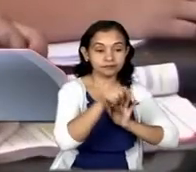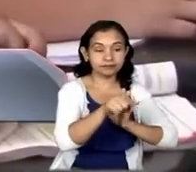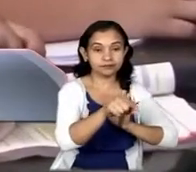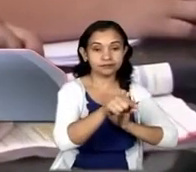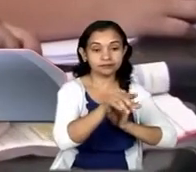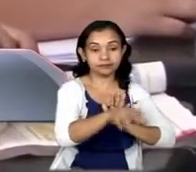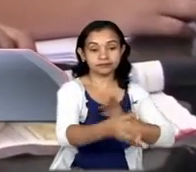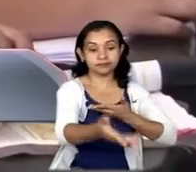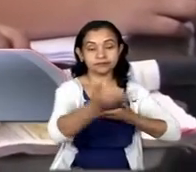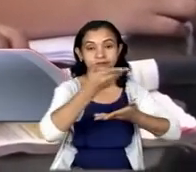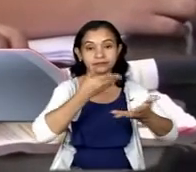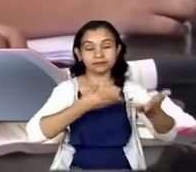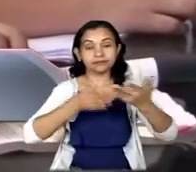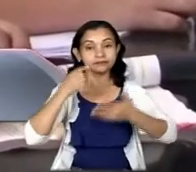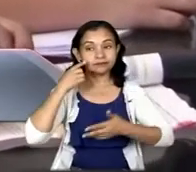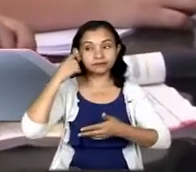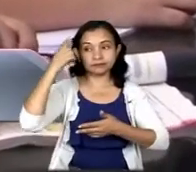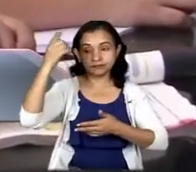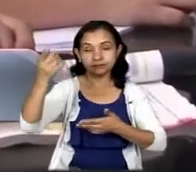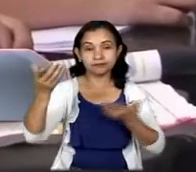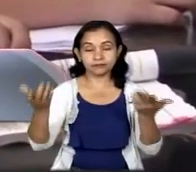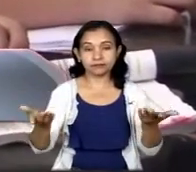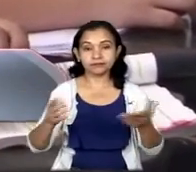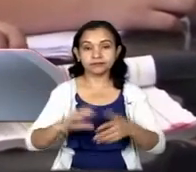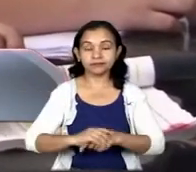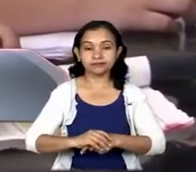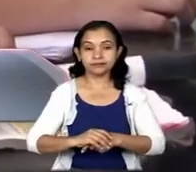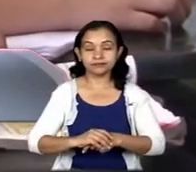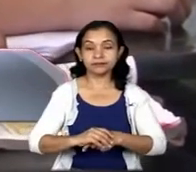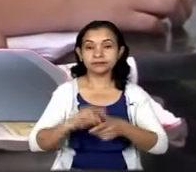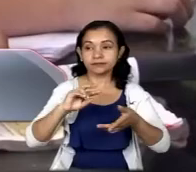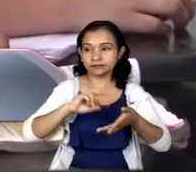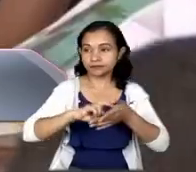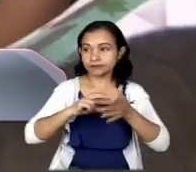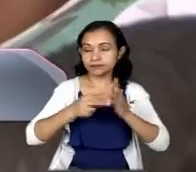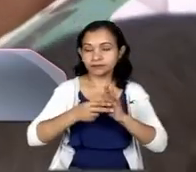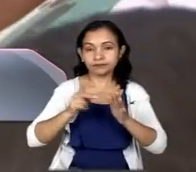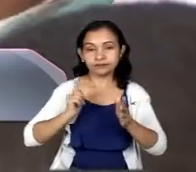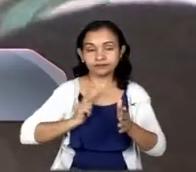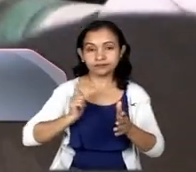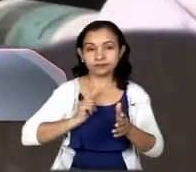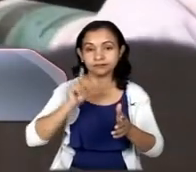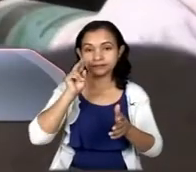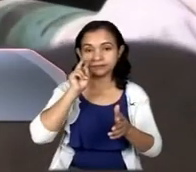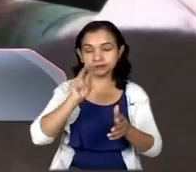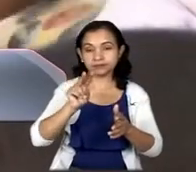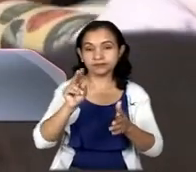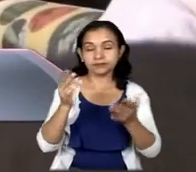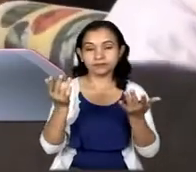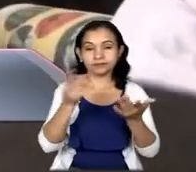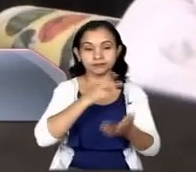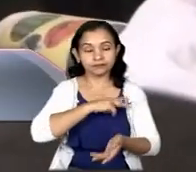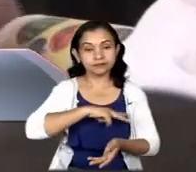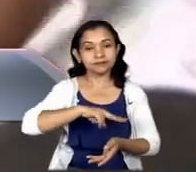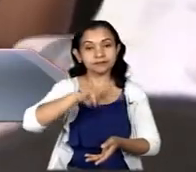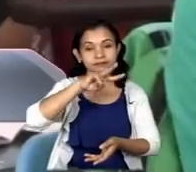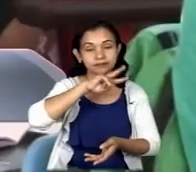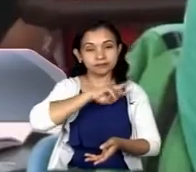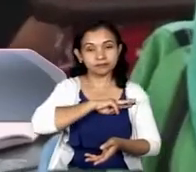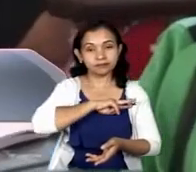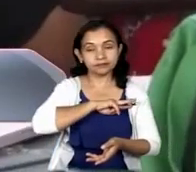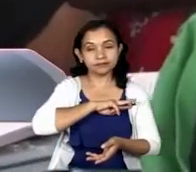y así se va desarrollando. La retroalimentación. Era eso lo que teníamos que ver, y sobre todo el sistema de valores que